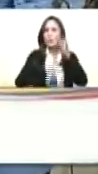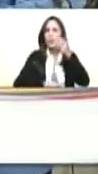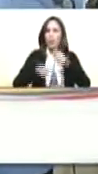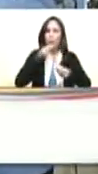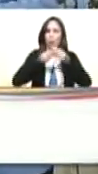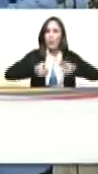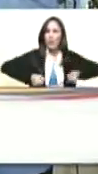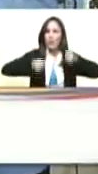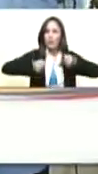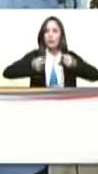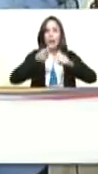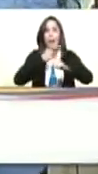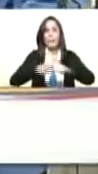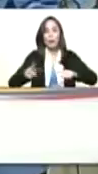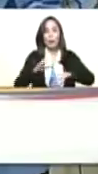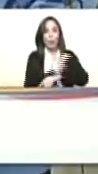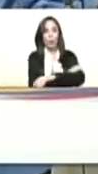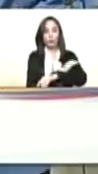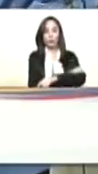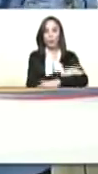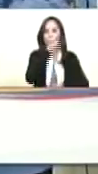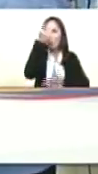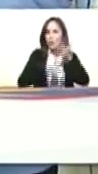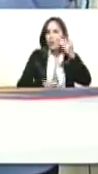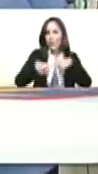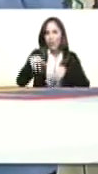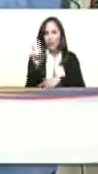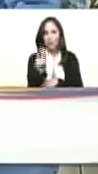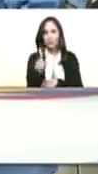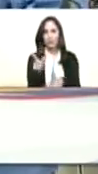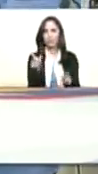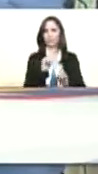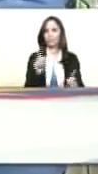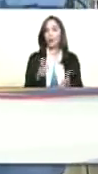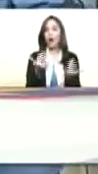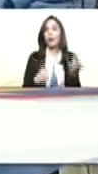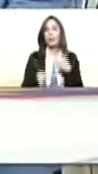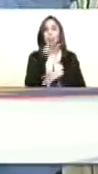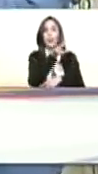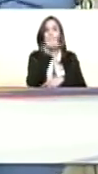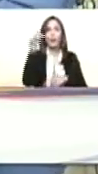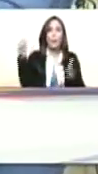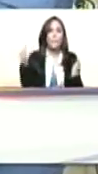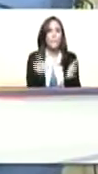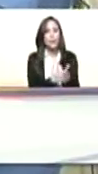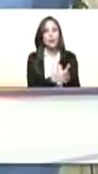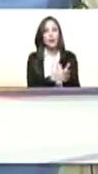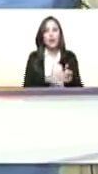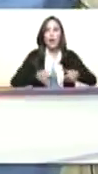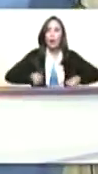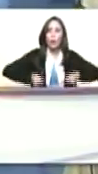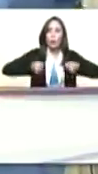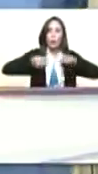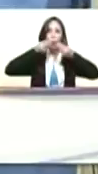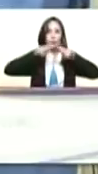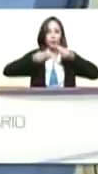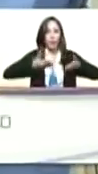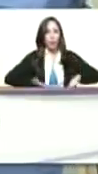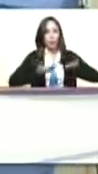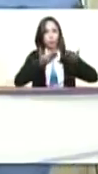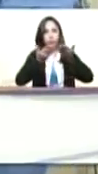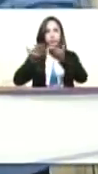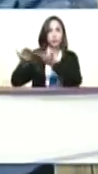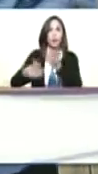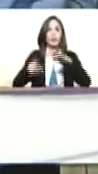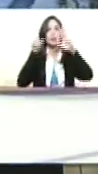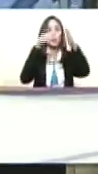al pueblo la burguesía no le prohíbe nada. 31 mil CLAP por el pecho, pues. Millones de familias, 6 millones de familias